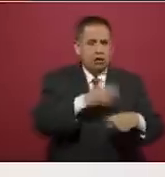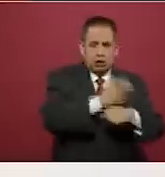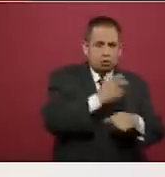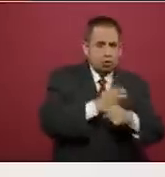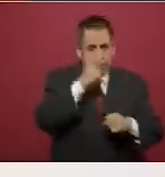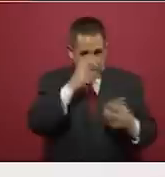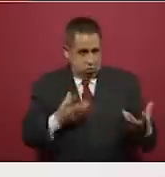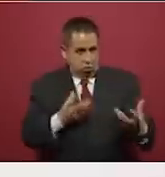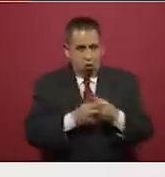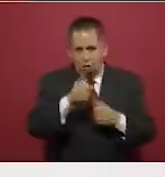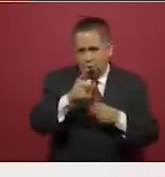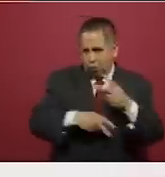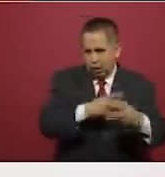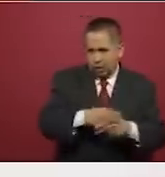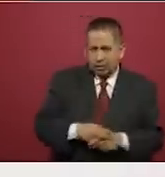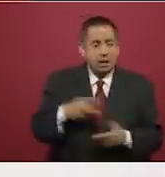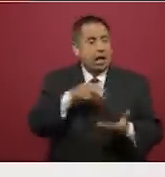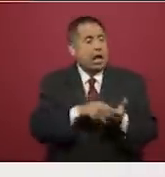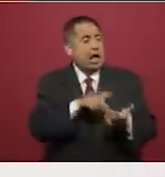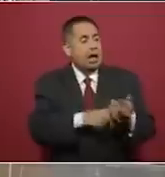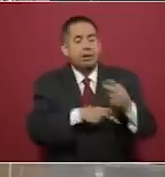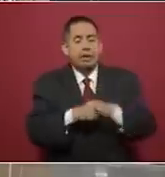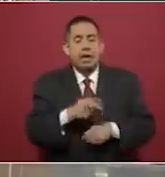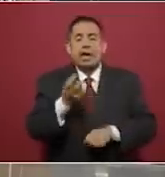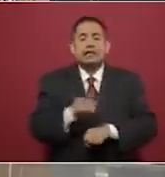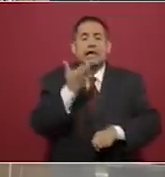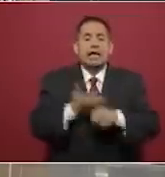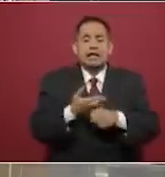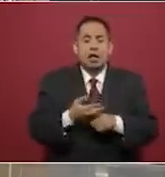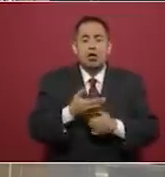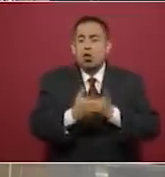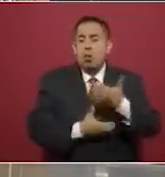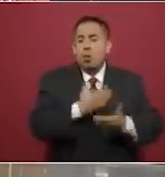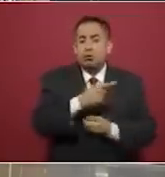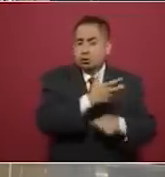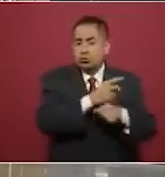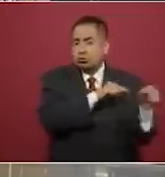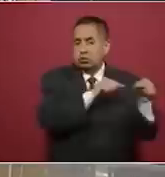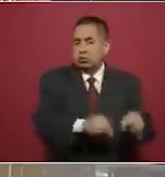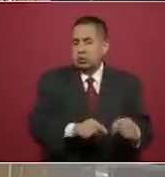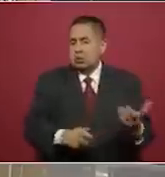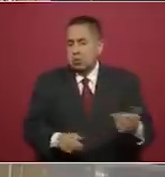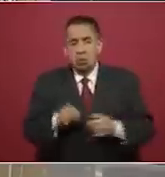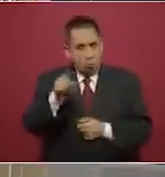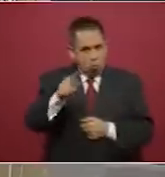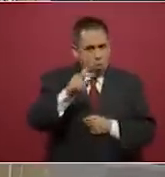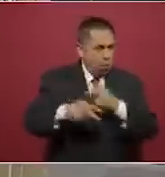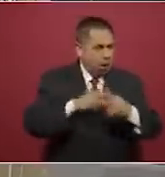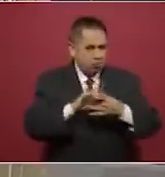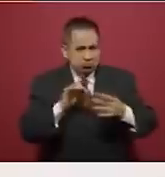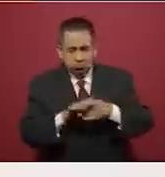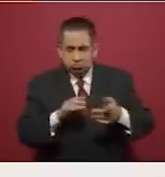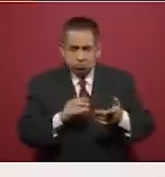en donde estará presente en burgos secretario de comercio le pregunto a y hablará usted de la